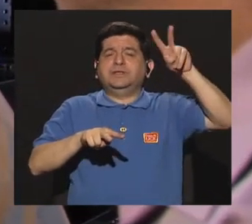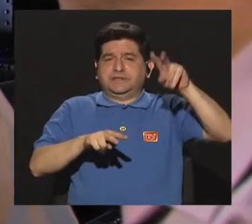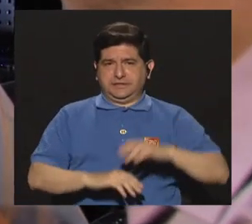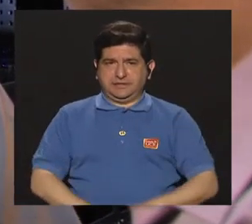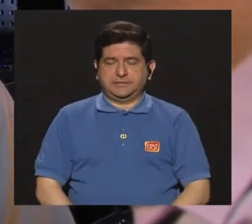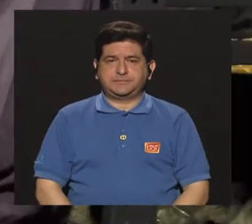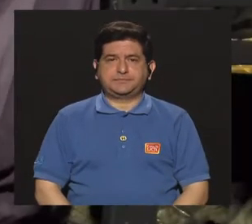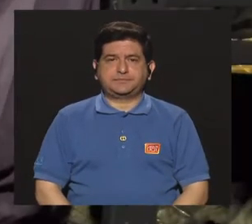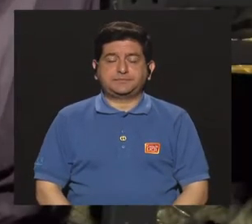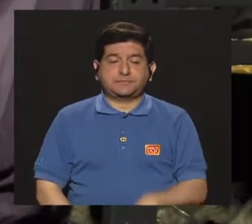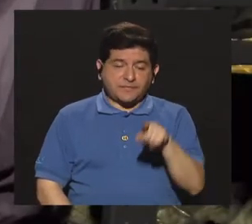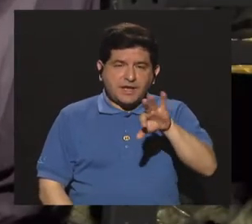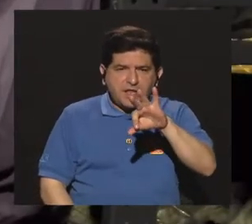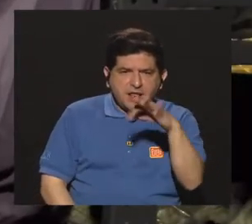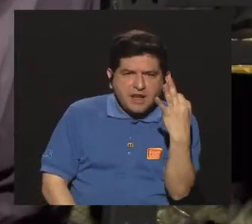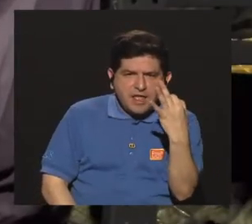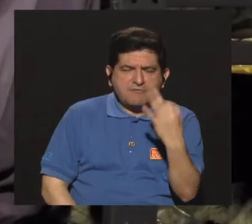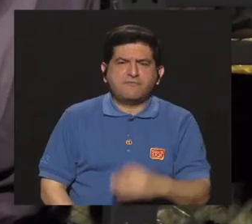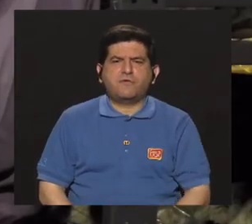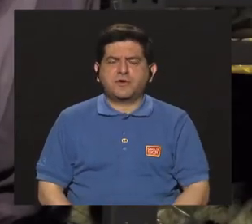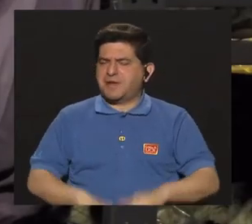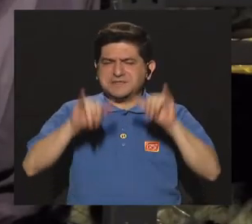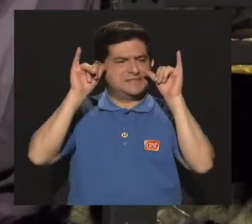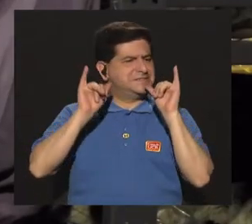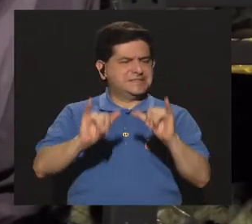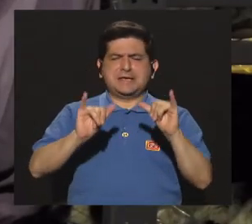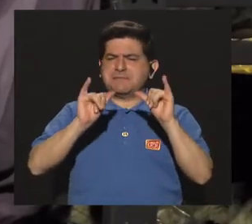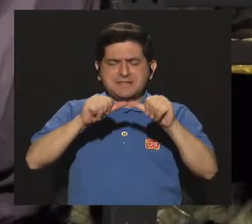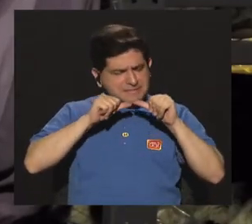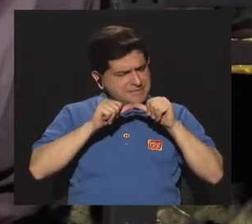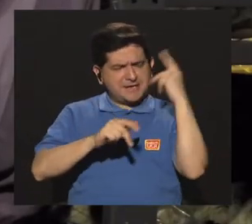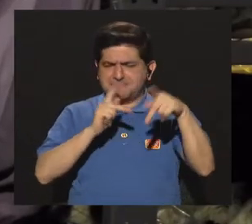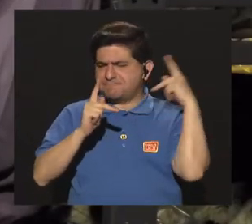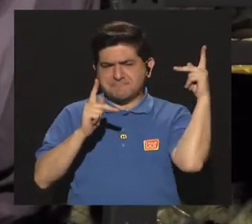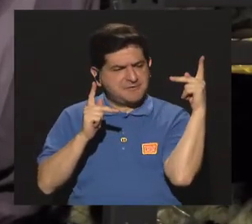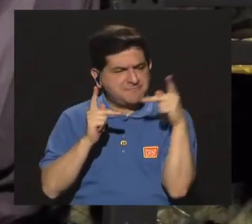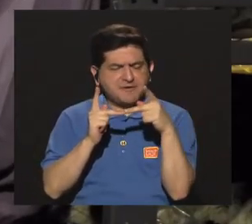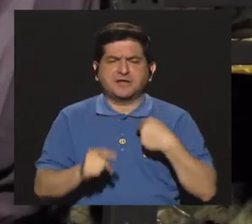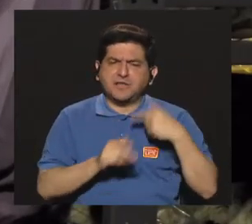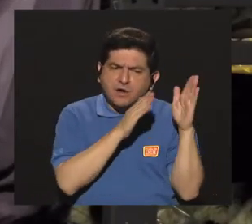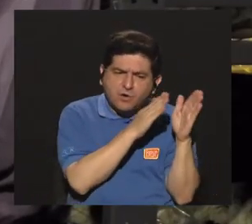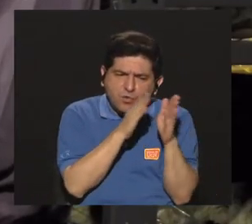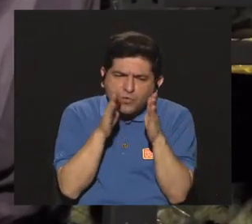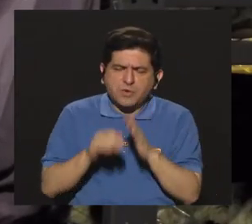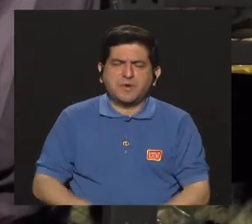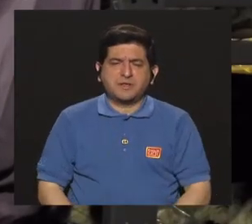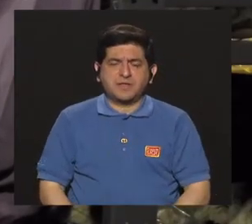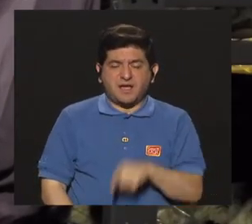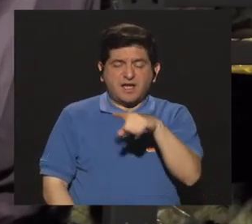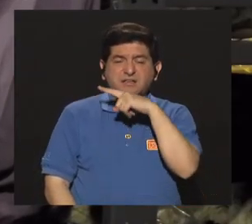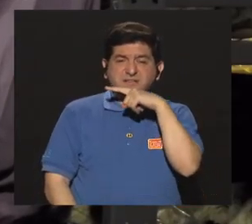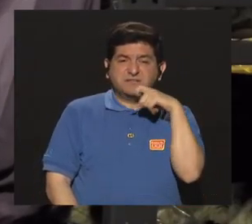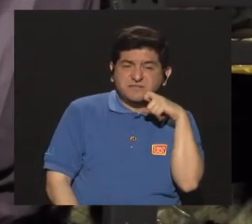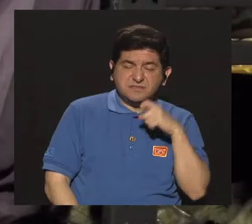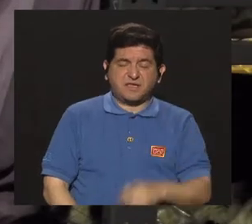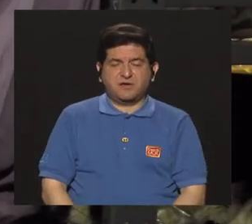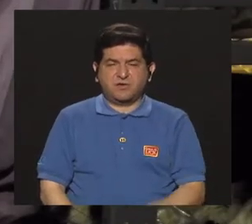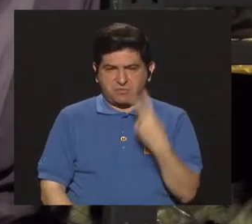por ejemplo la morfología de los individuos que intacta queda queda perfecta cuando uno prepara un ejemplar en seco que